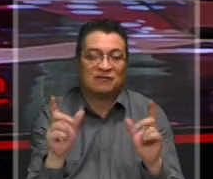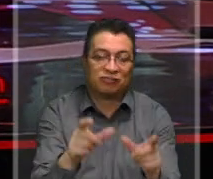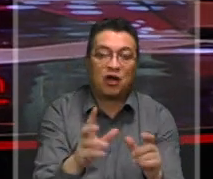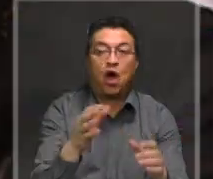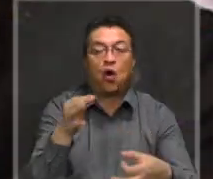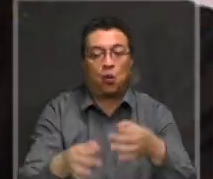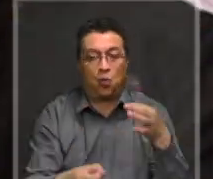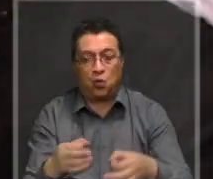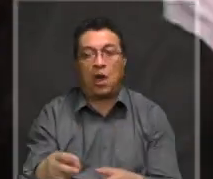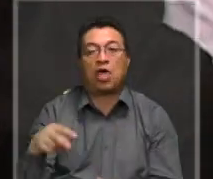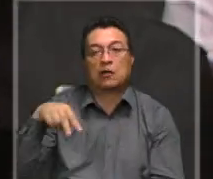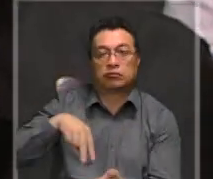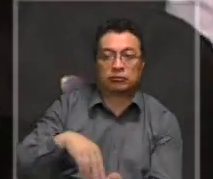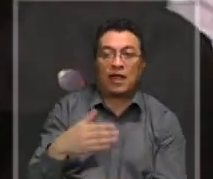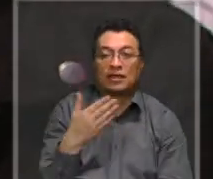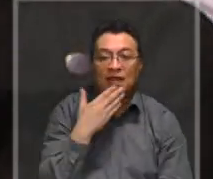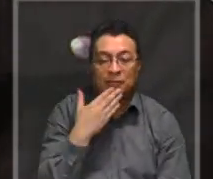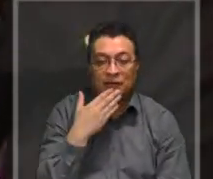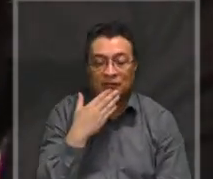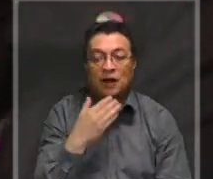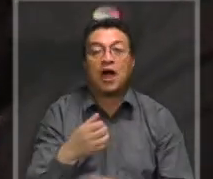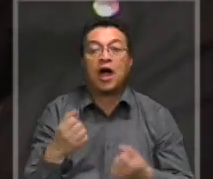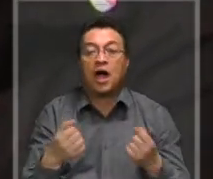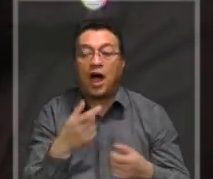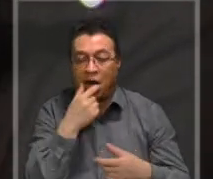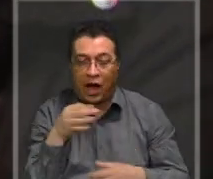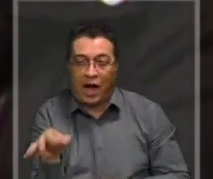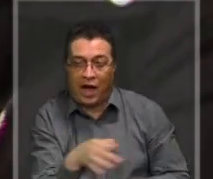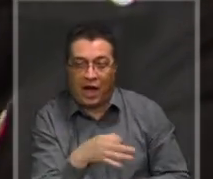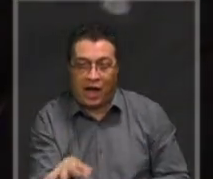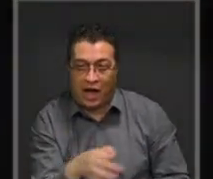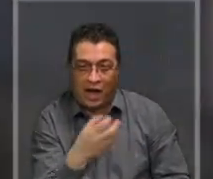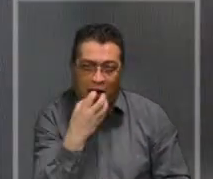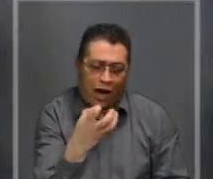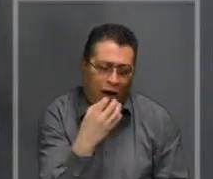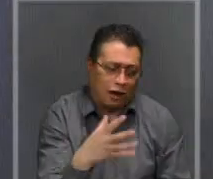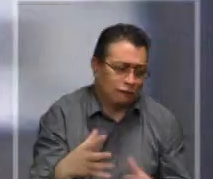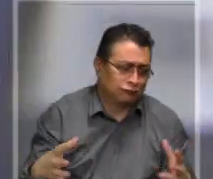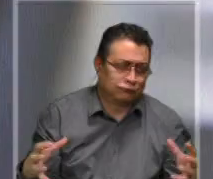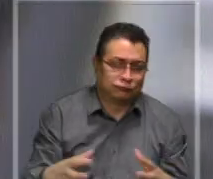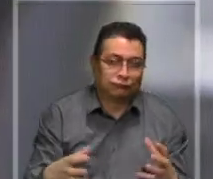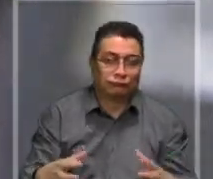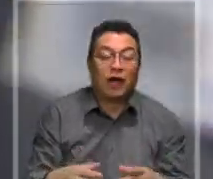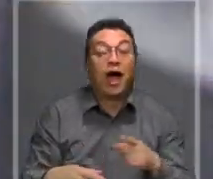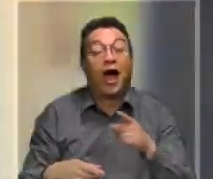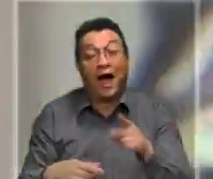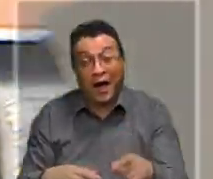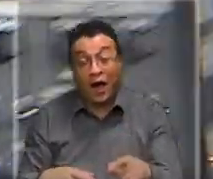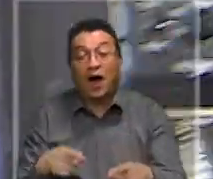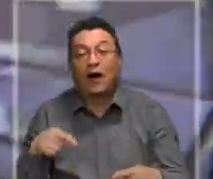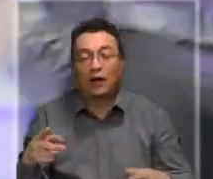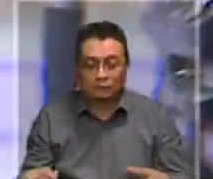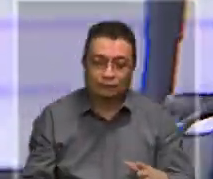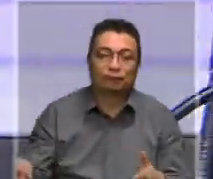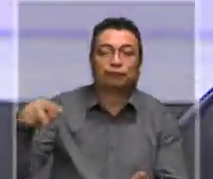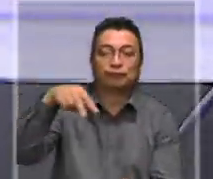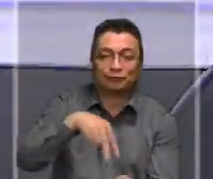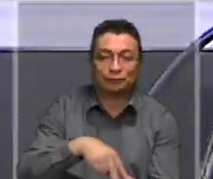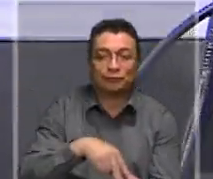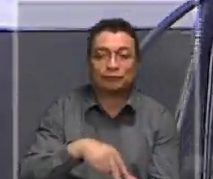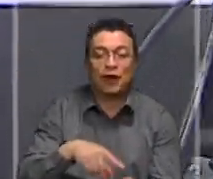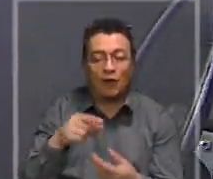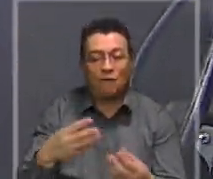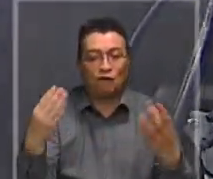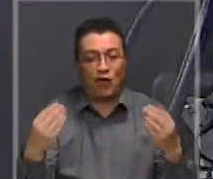jurado en primera fila, colando en el audio su risa contagiosa. Hoy comienza el camino para subir y decir